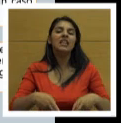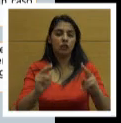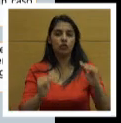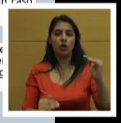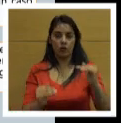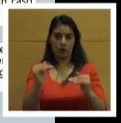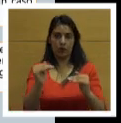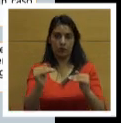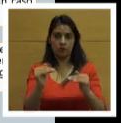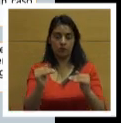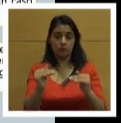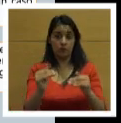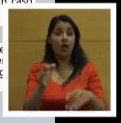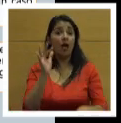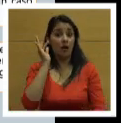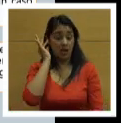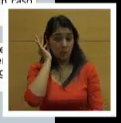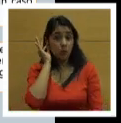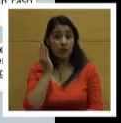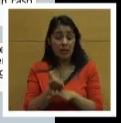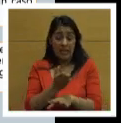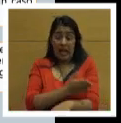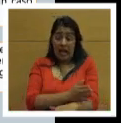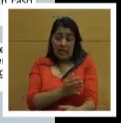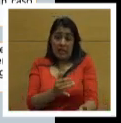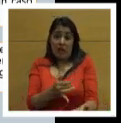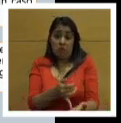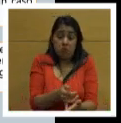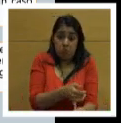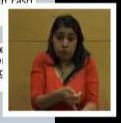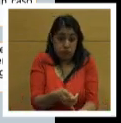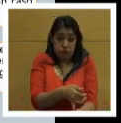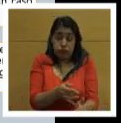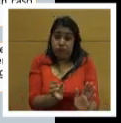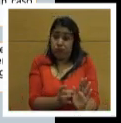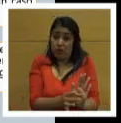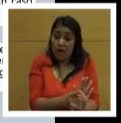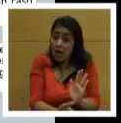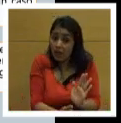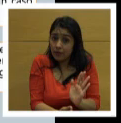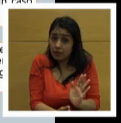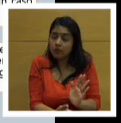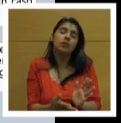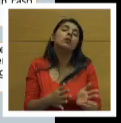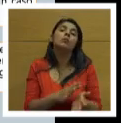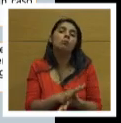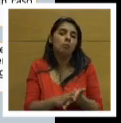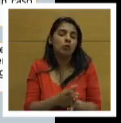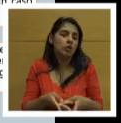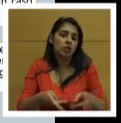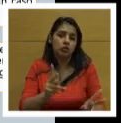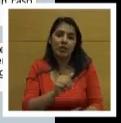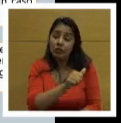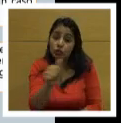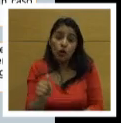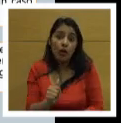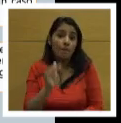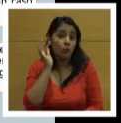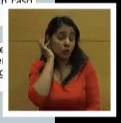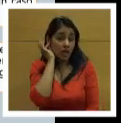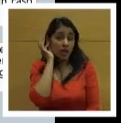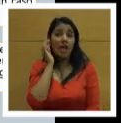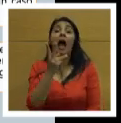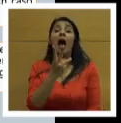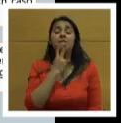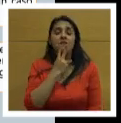justamente las mujeres que han sido vulneradas. Principalmente, uno de los casos, el derecho que tiene toda mujer a vivir una vida